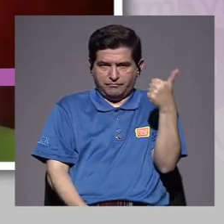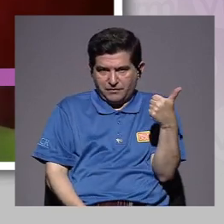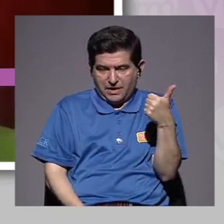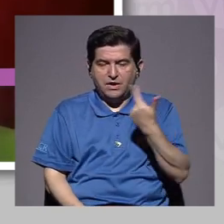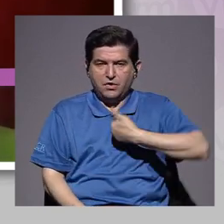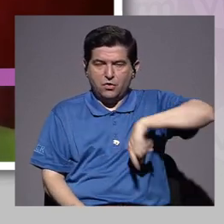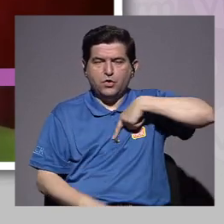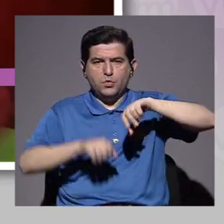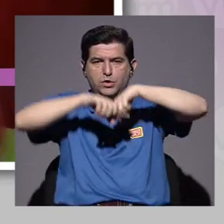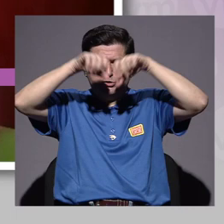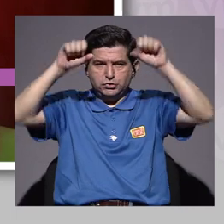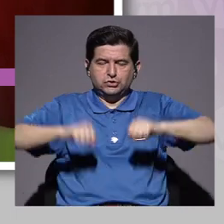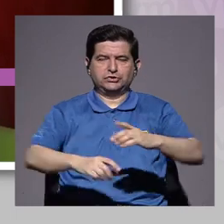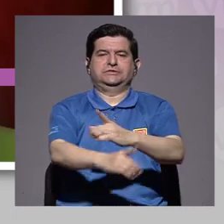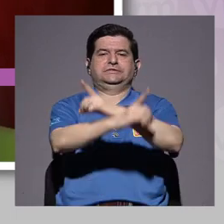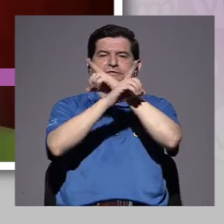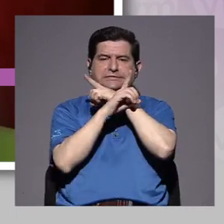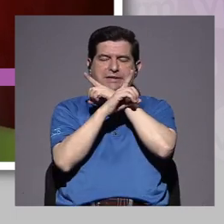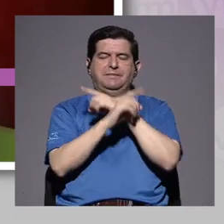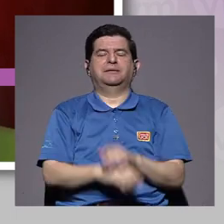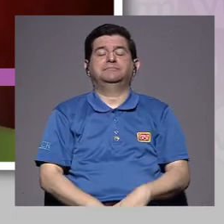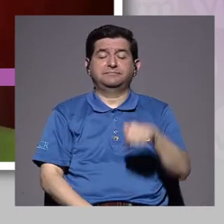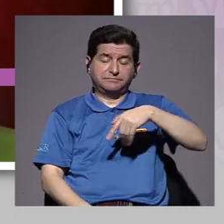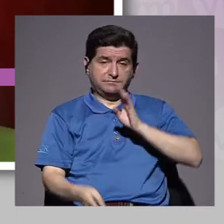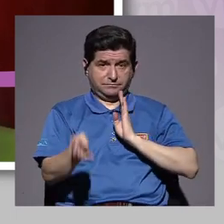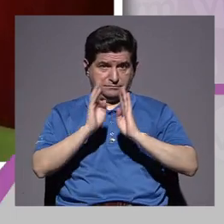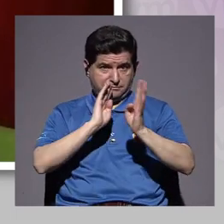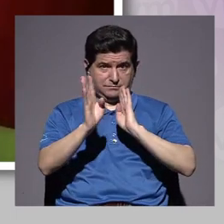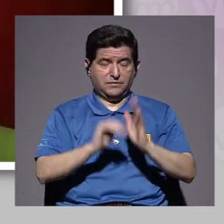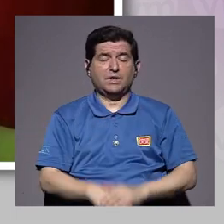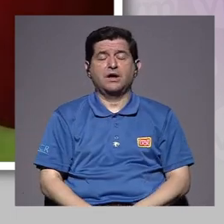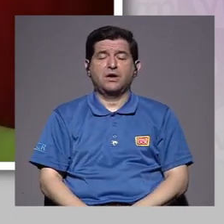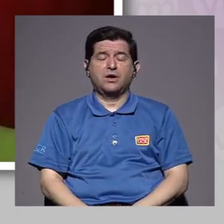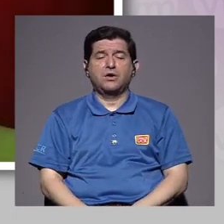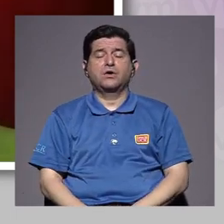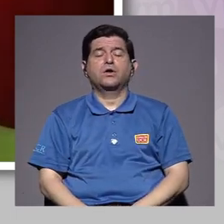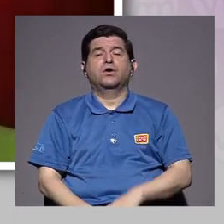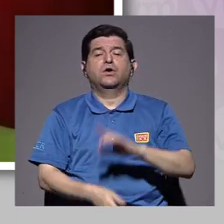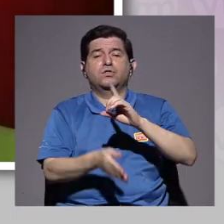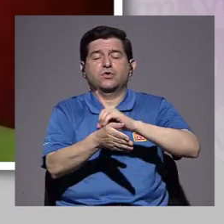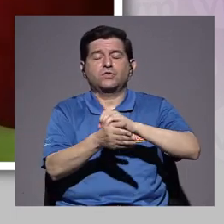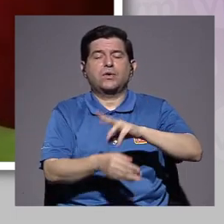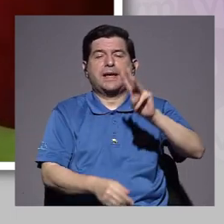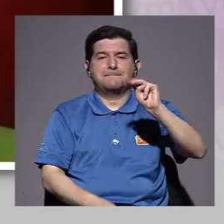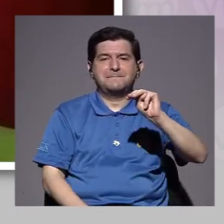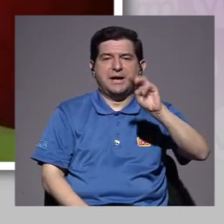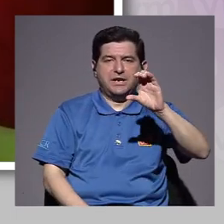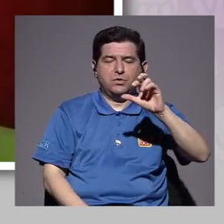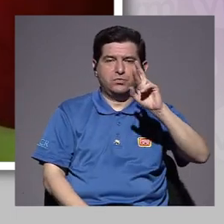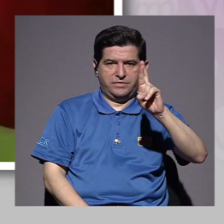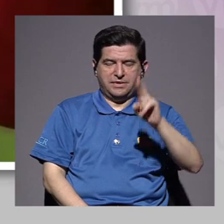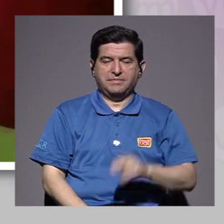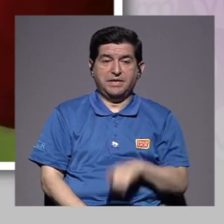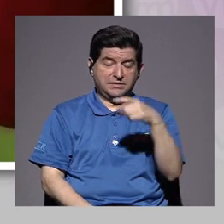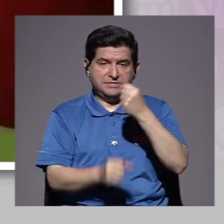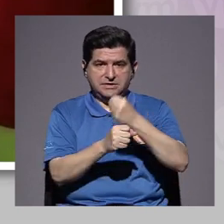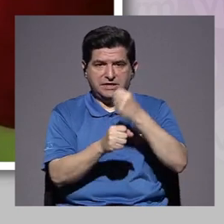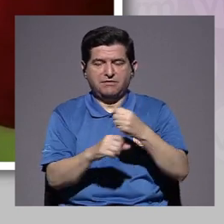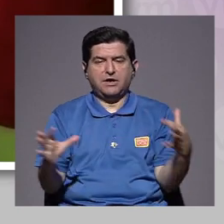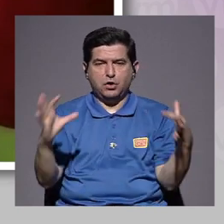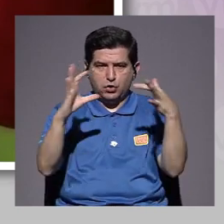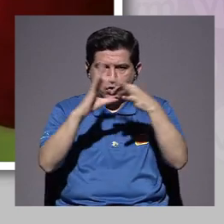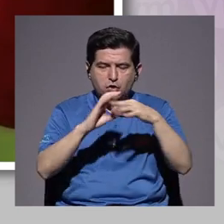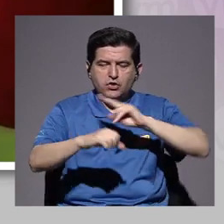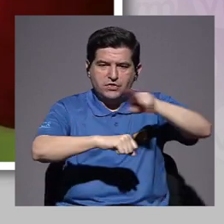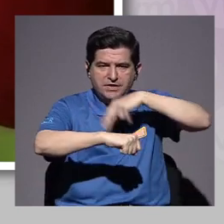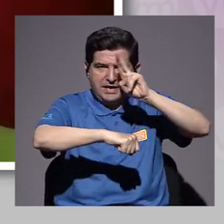mejorar nuestro sistema inmunológico. Y estamos conversando con la doctora Maricruz Ramírez. Ella trabaja en